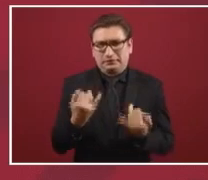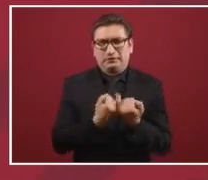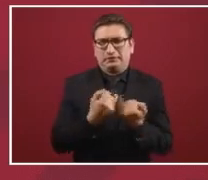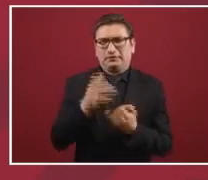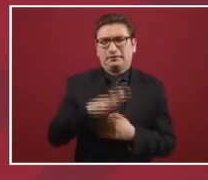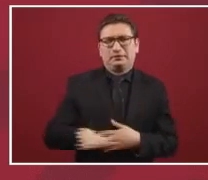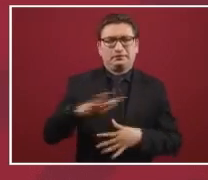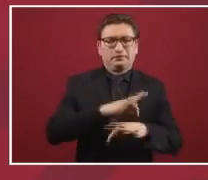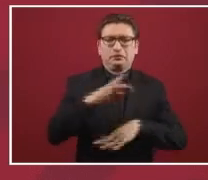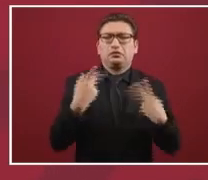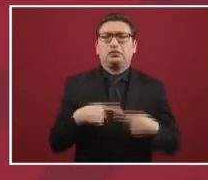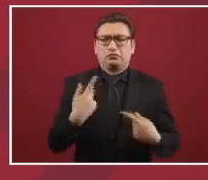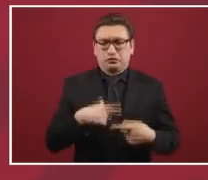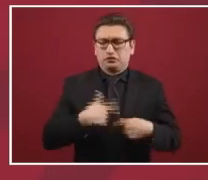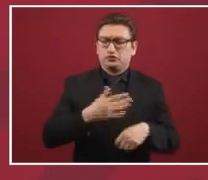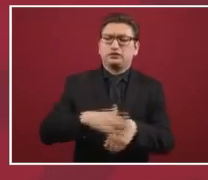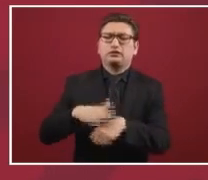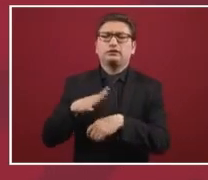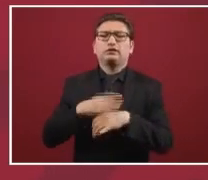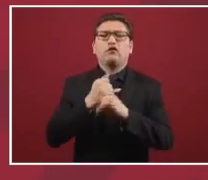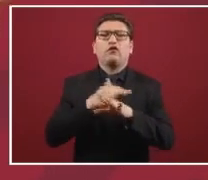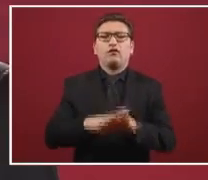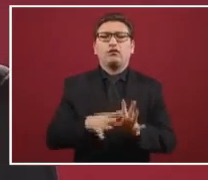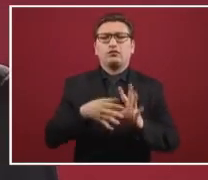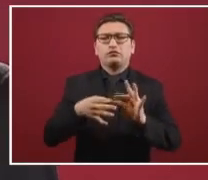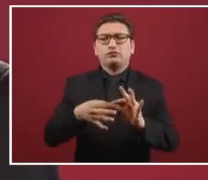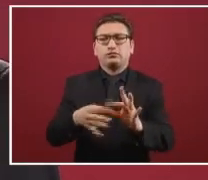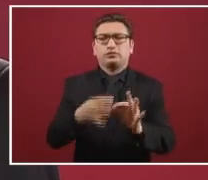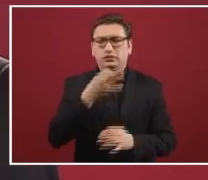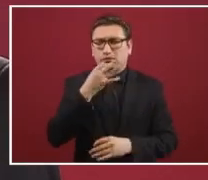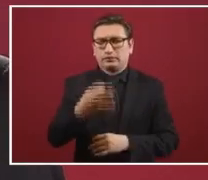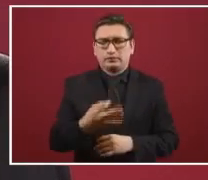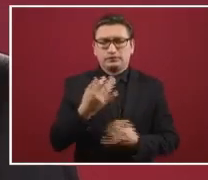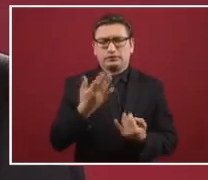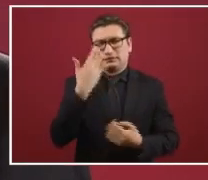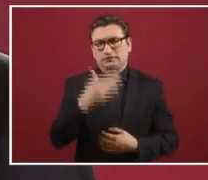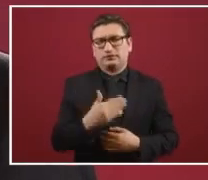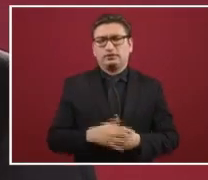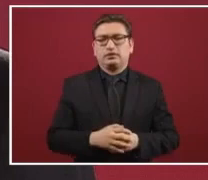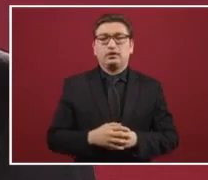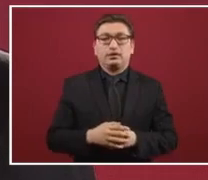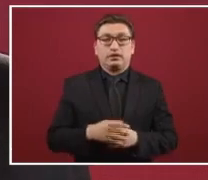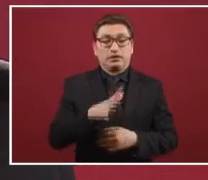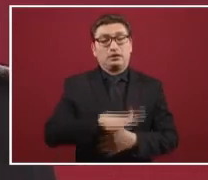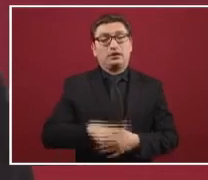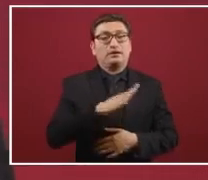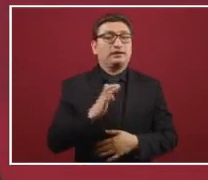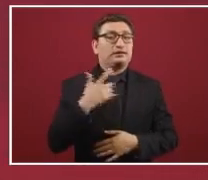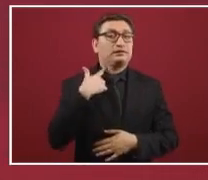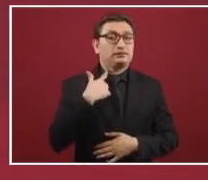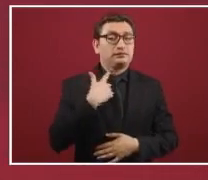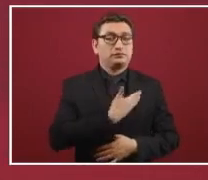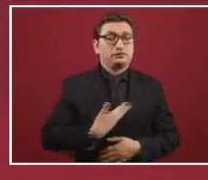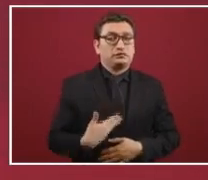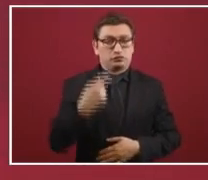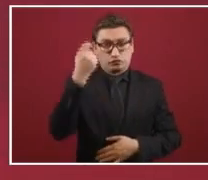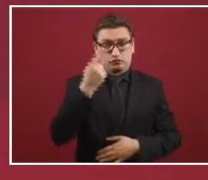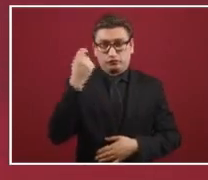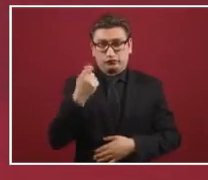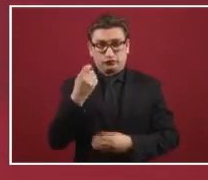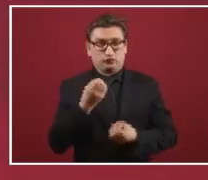los ciudadanos, informo de que ya no se da la pensión a los expresidentes